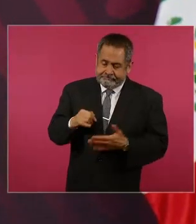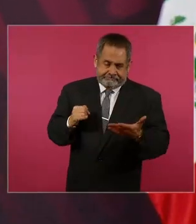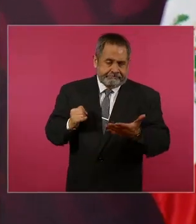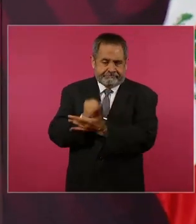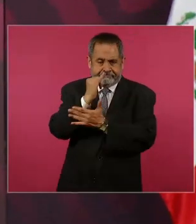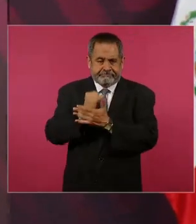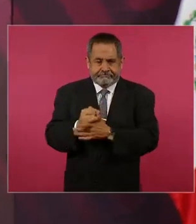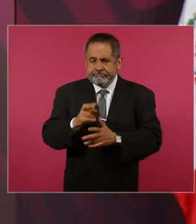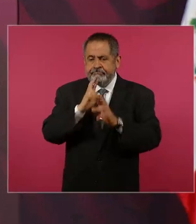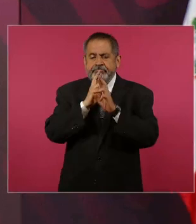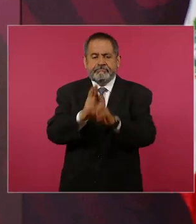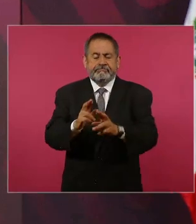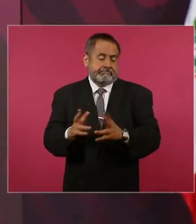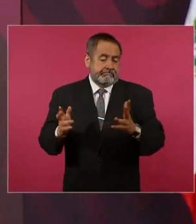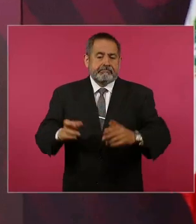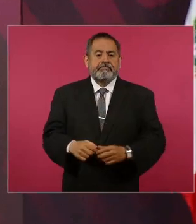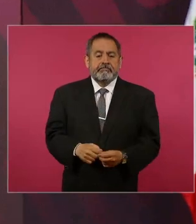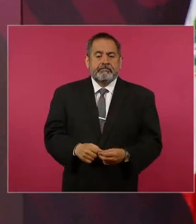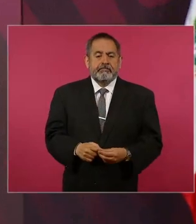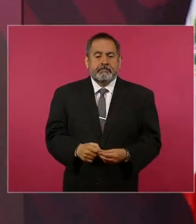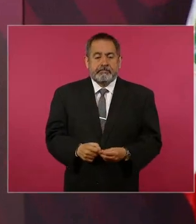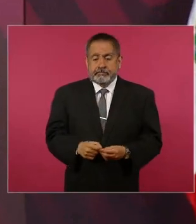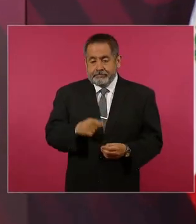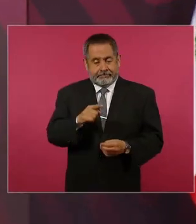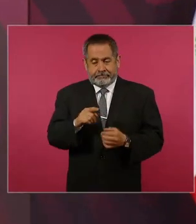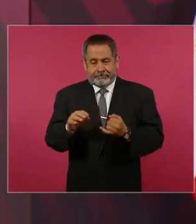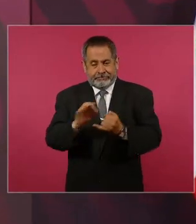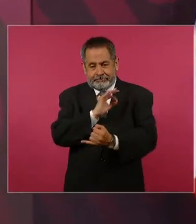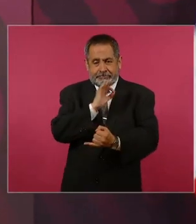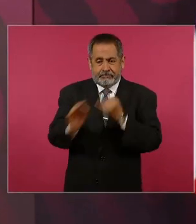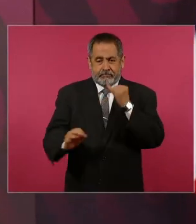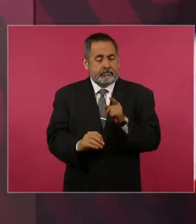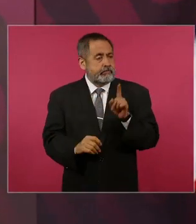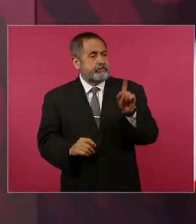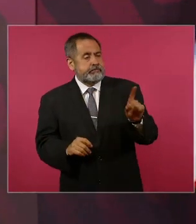a resolver, es la última instancia,